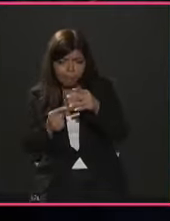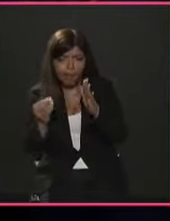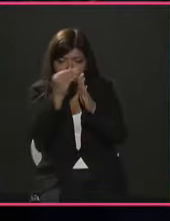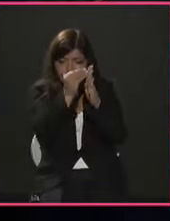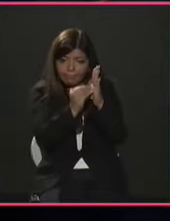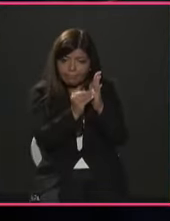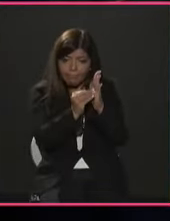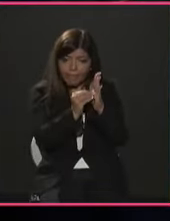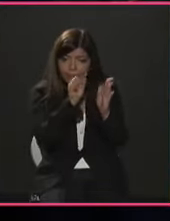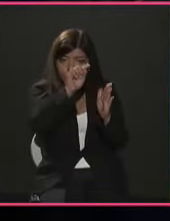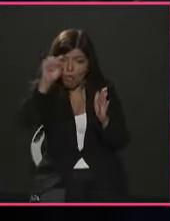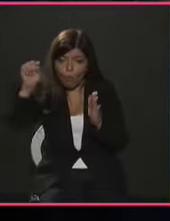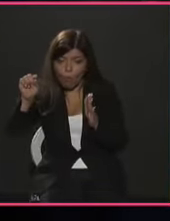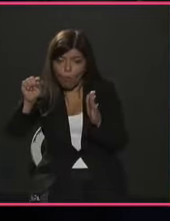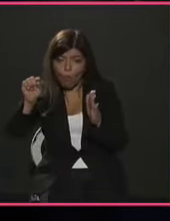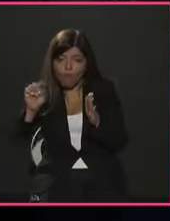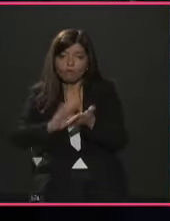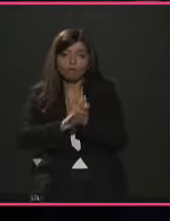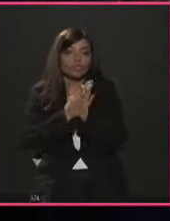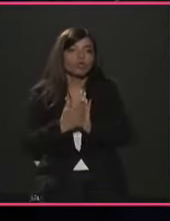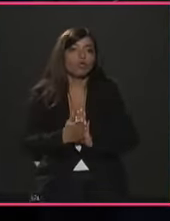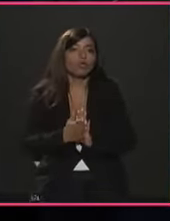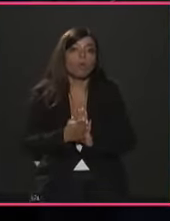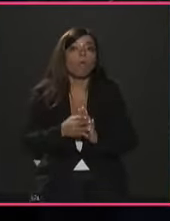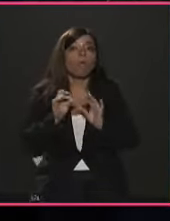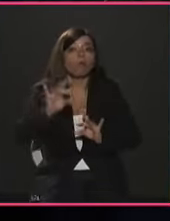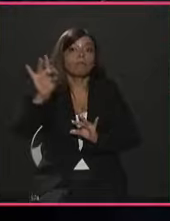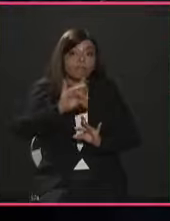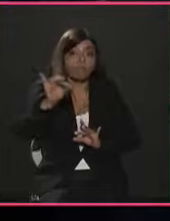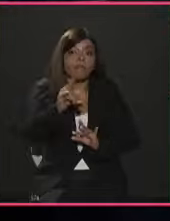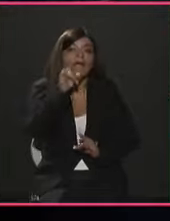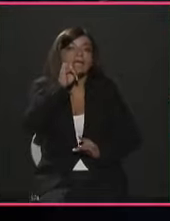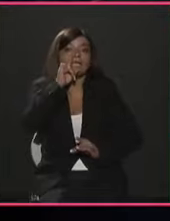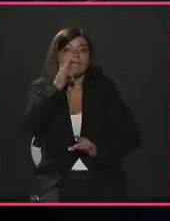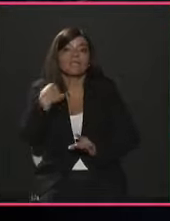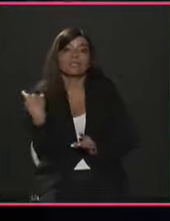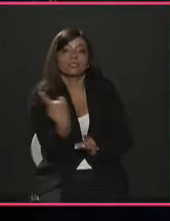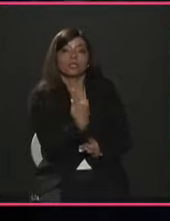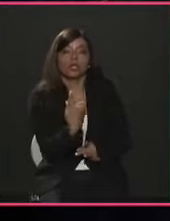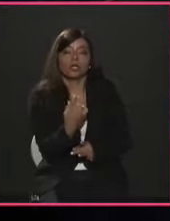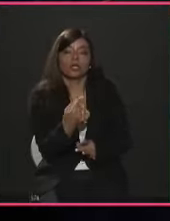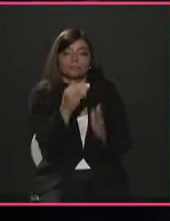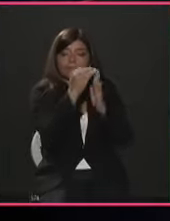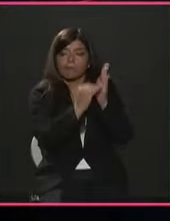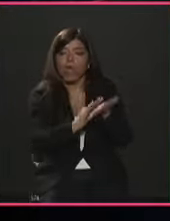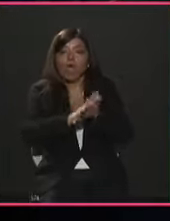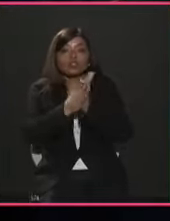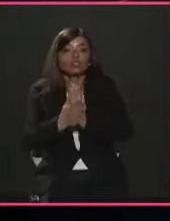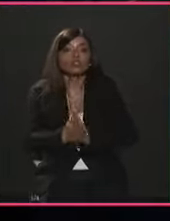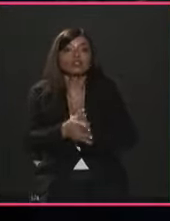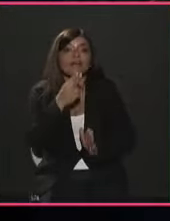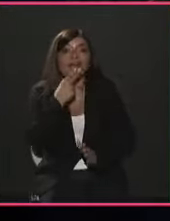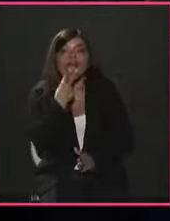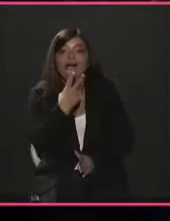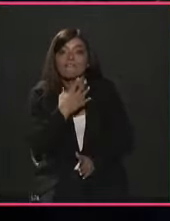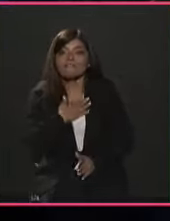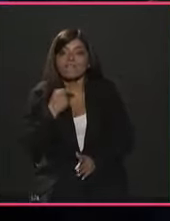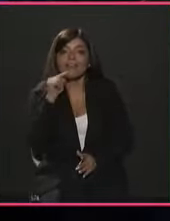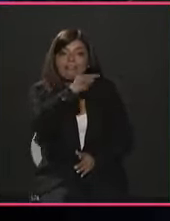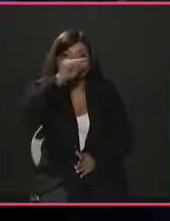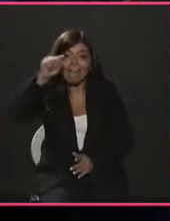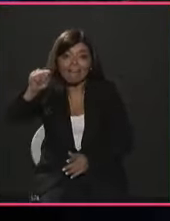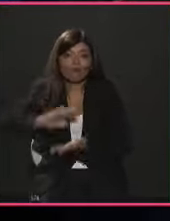datos de nosotros no solamente nos pueden ubicar Quiénes somos sino que pueden saber todos los aspectos de la vida de todos los